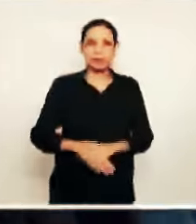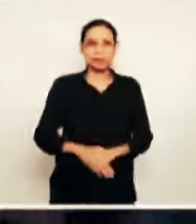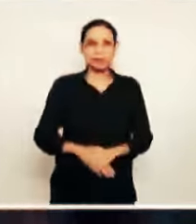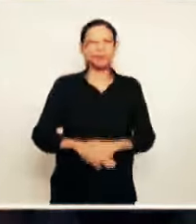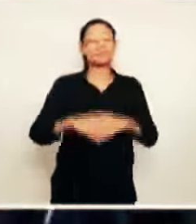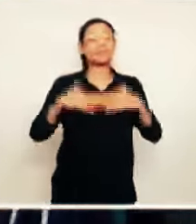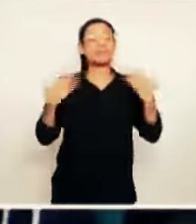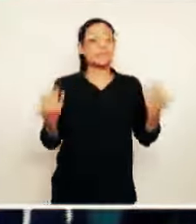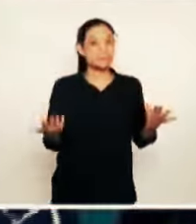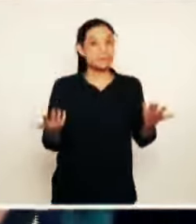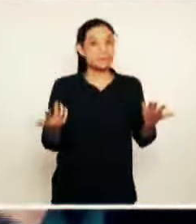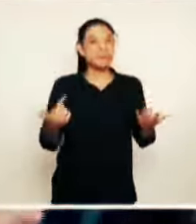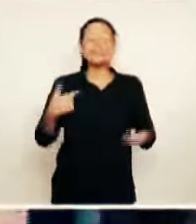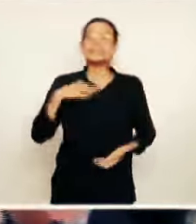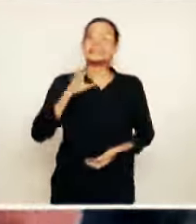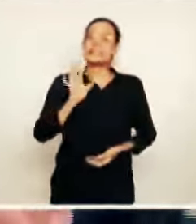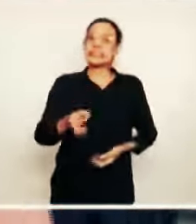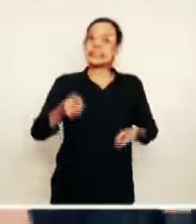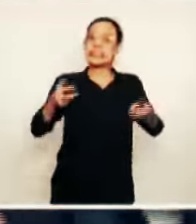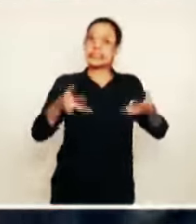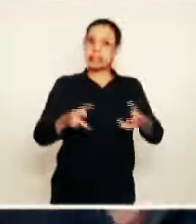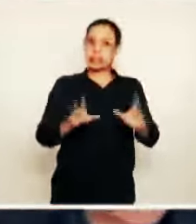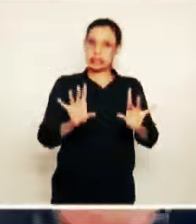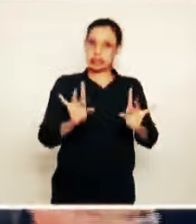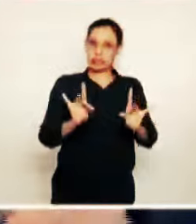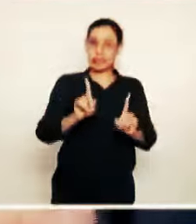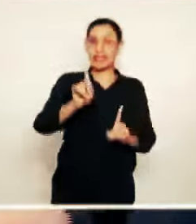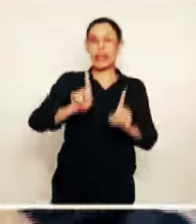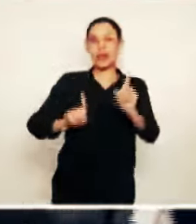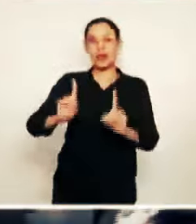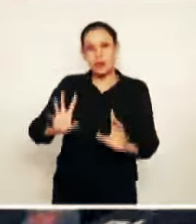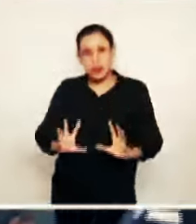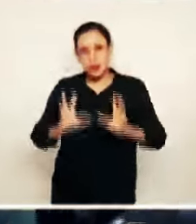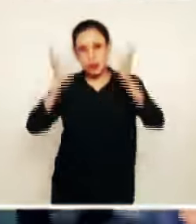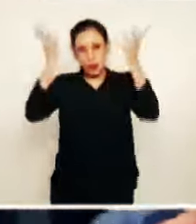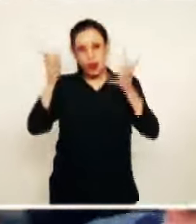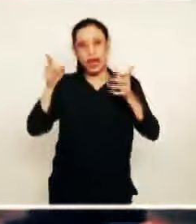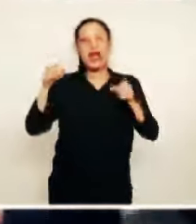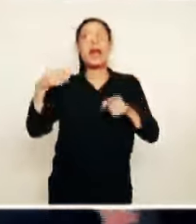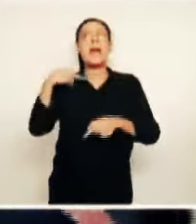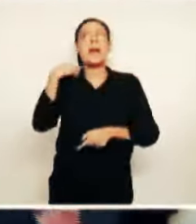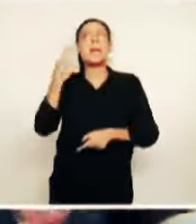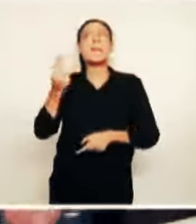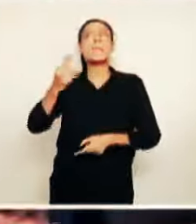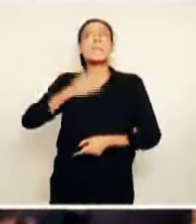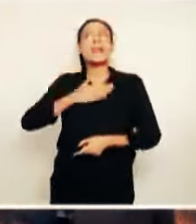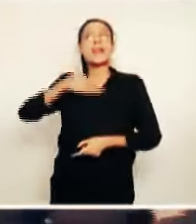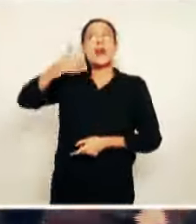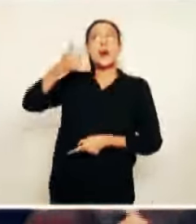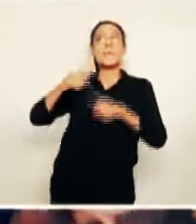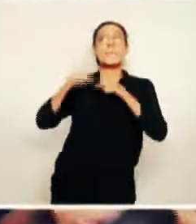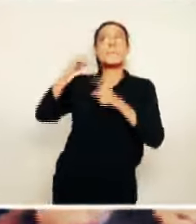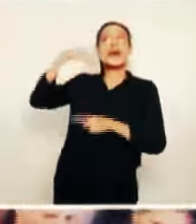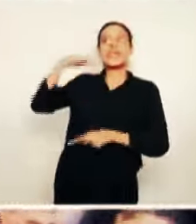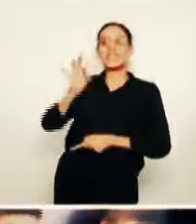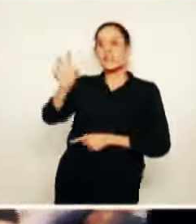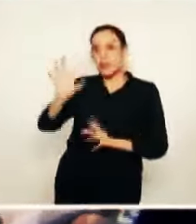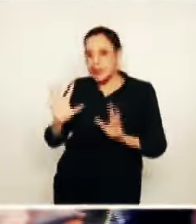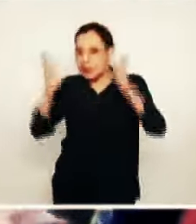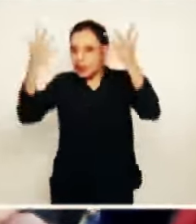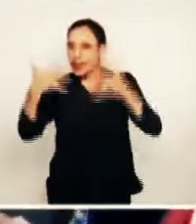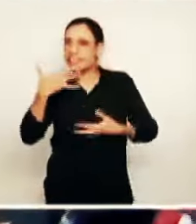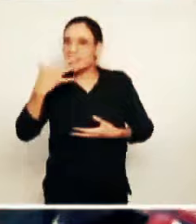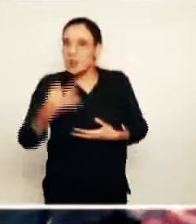sé que es un poco álgido, algunos se van a enojar, sobre todo Máximo, que siempre me dice, empecé con tu clase magistral de vuelta porque me tenés podrido. Sí,